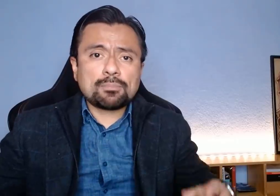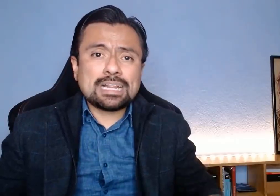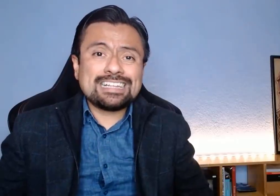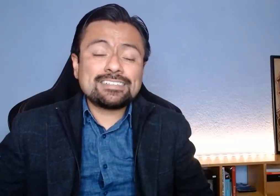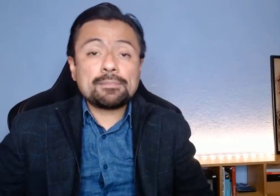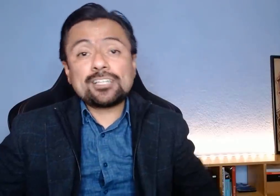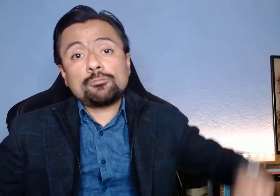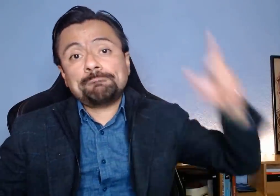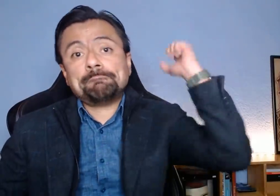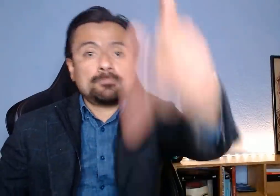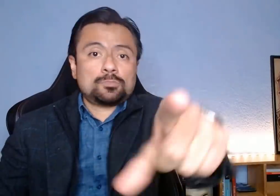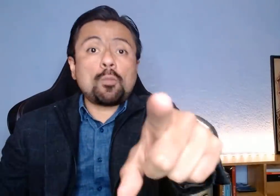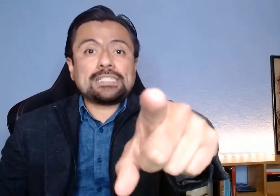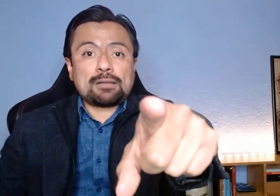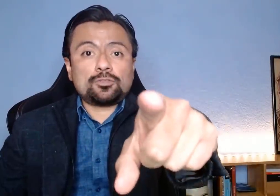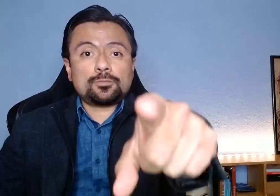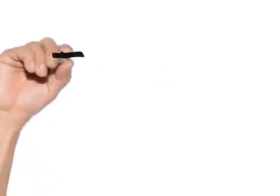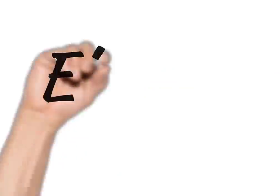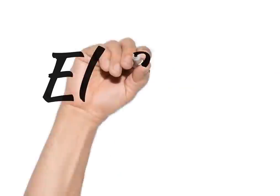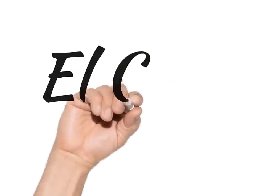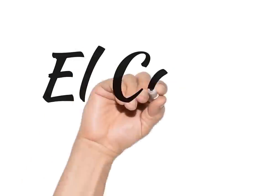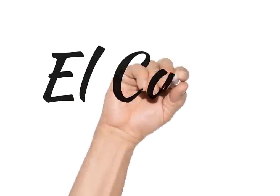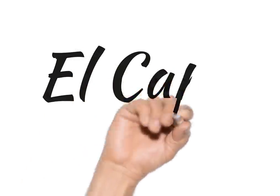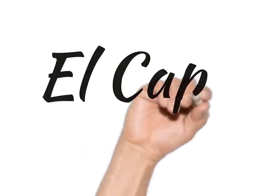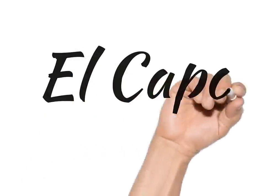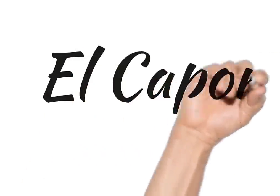Bienvenidos al Caporal del 10 de marzo. ¡Comenzamos!